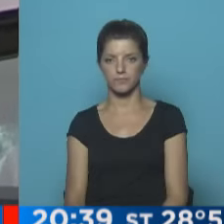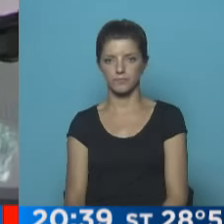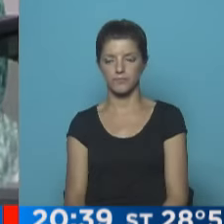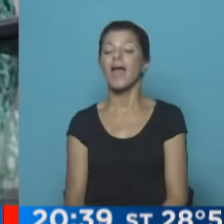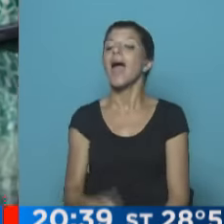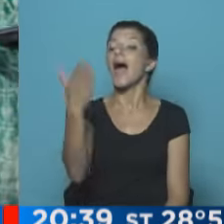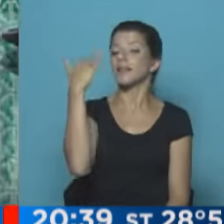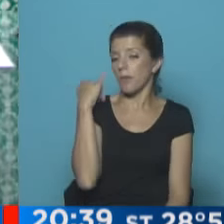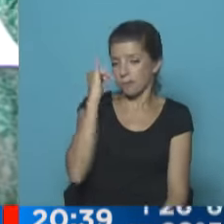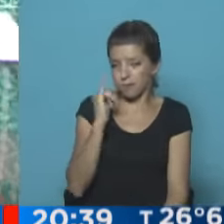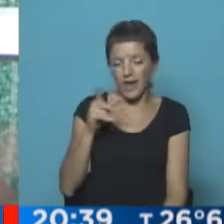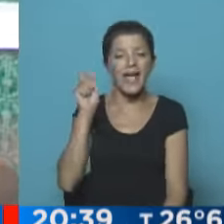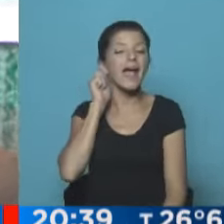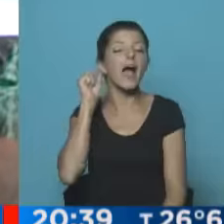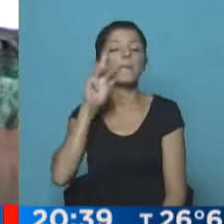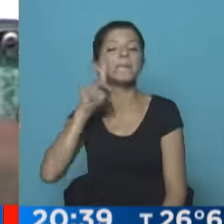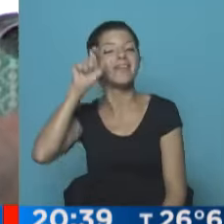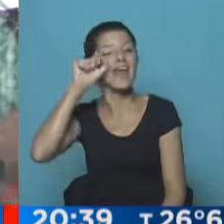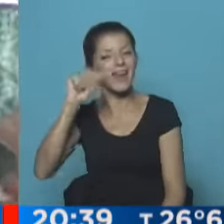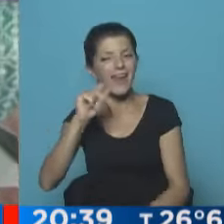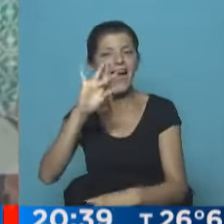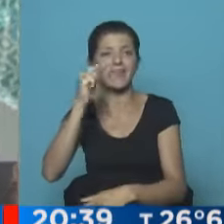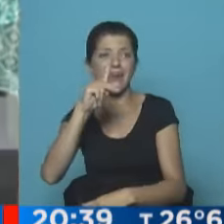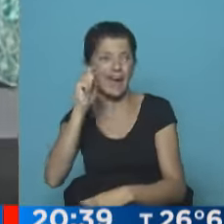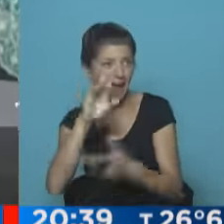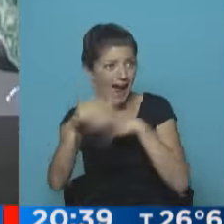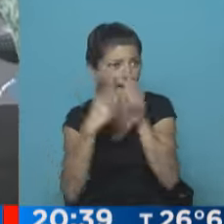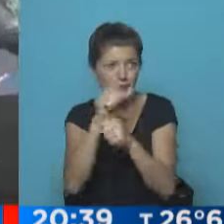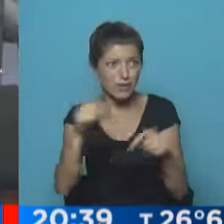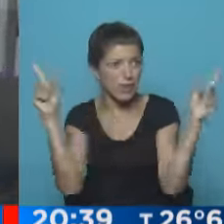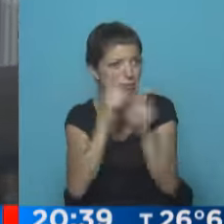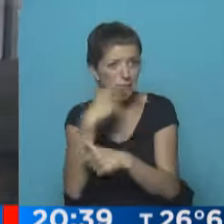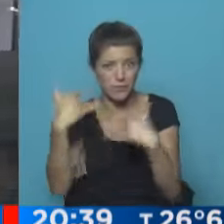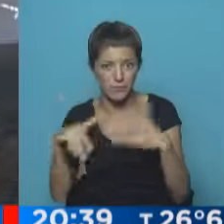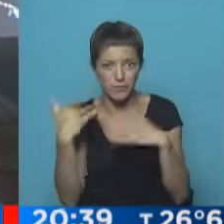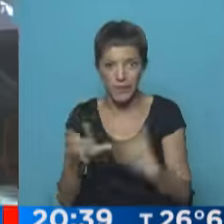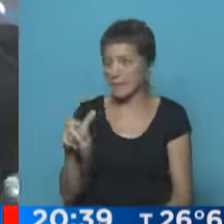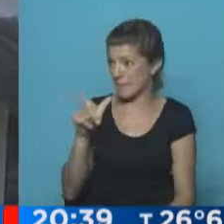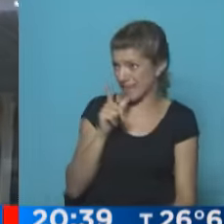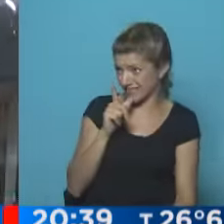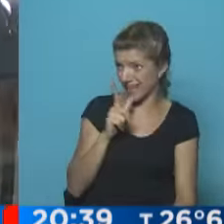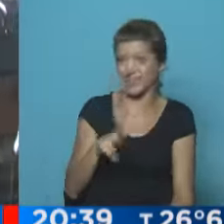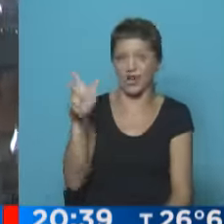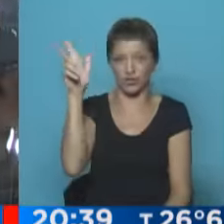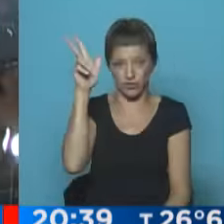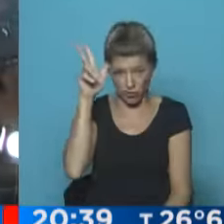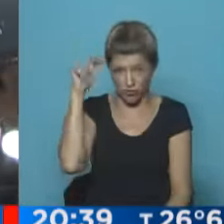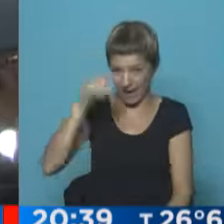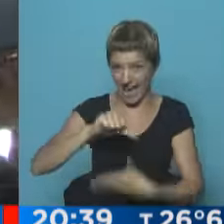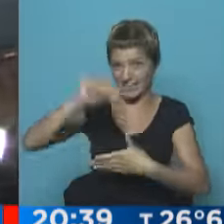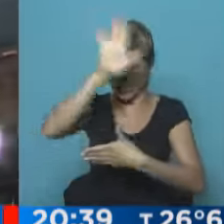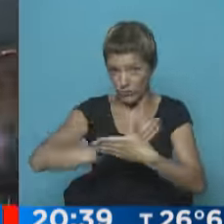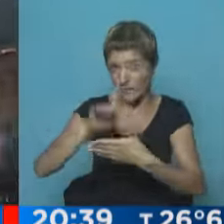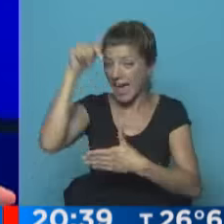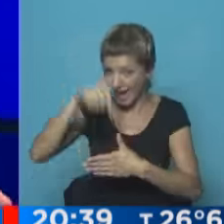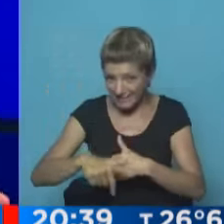Lo anticipó Gaby Previtera al Dakar. ¿Cuántos problemas ha tenido hasta ahora, Gaby? Creo que de los 8 que se han desarrollado en Sudamérica, este sin